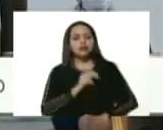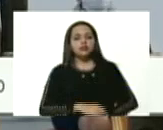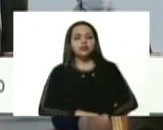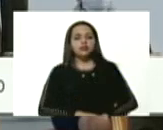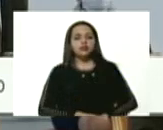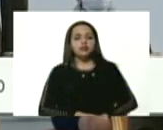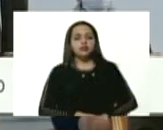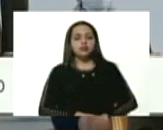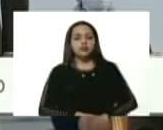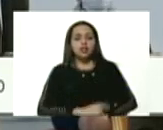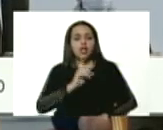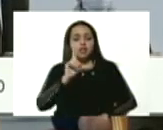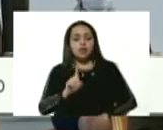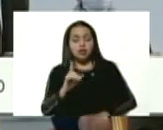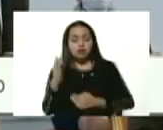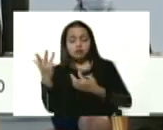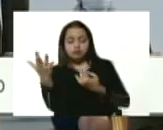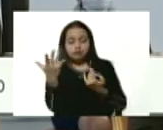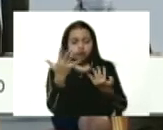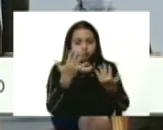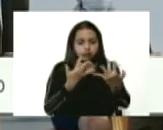Por ahí se nos han metido por las trochas